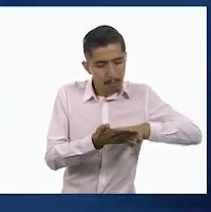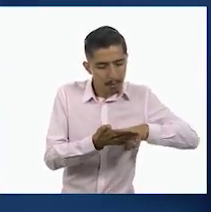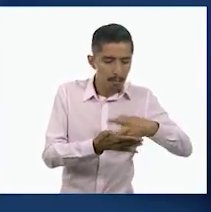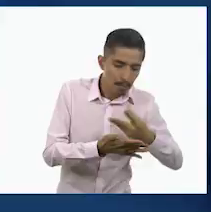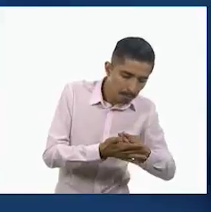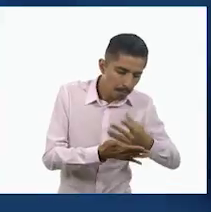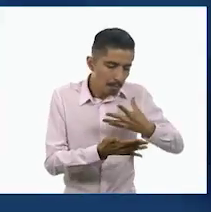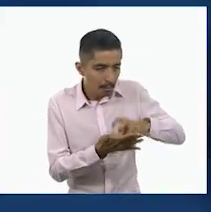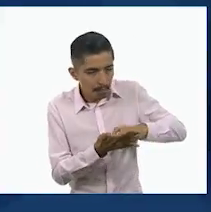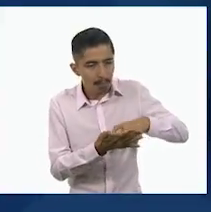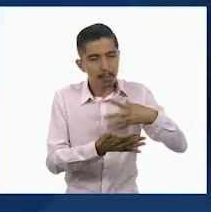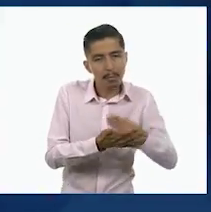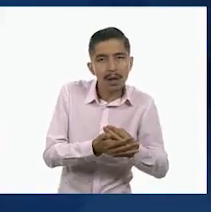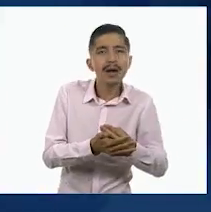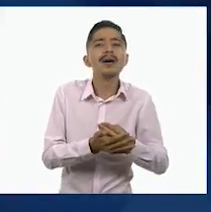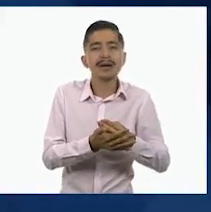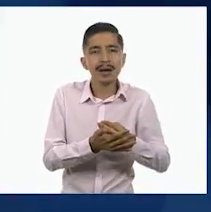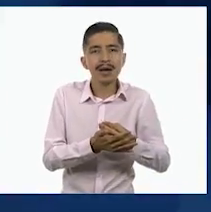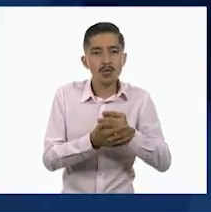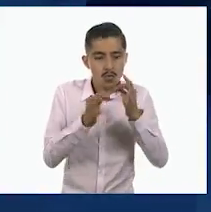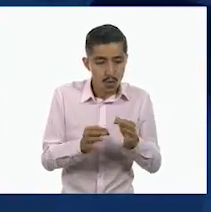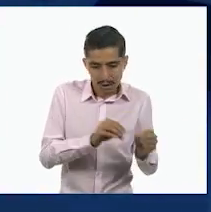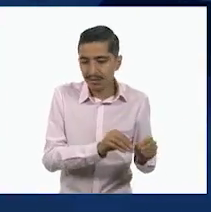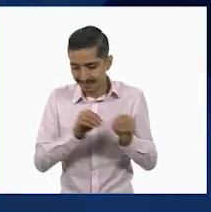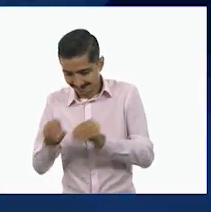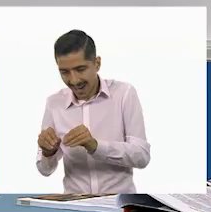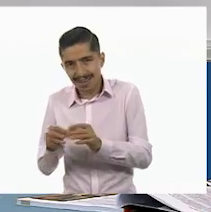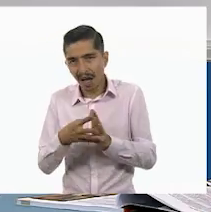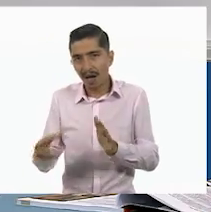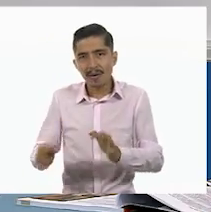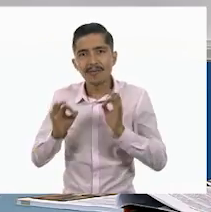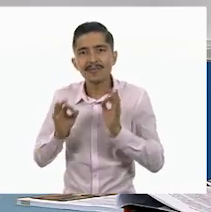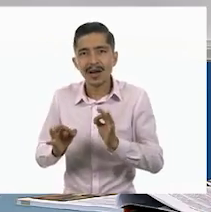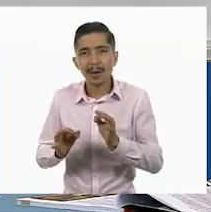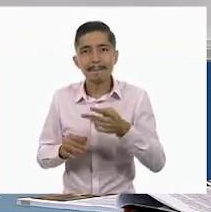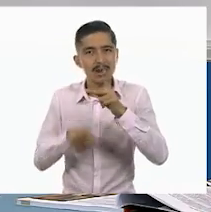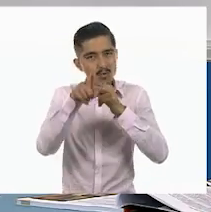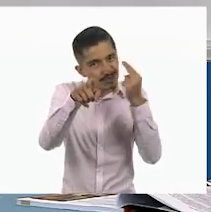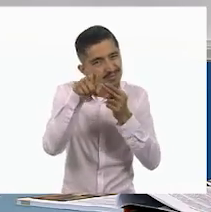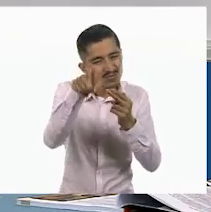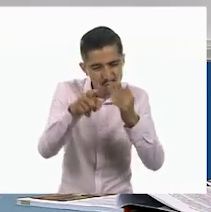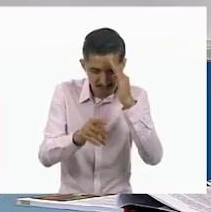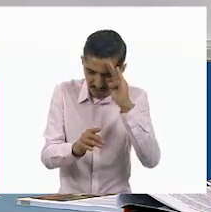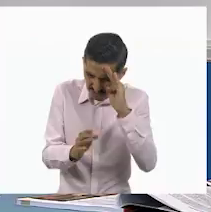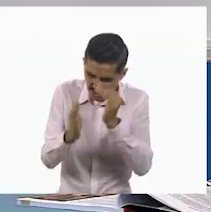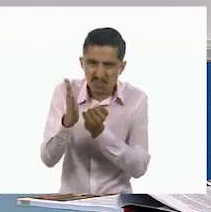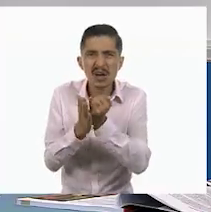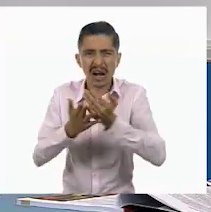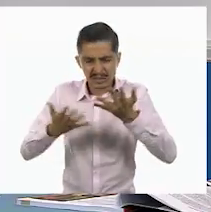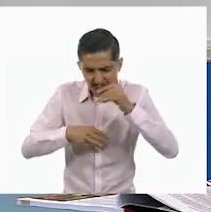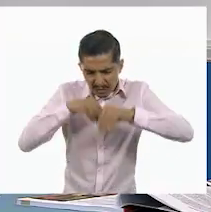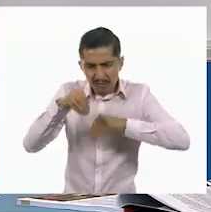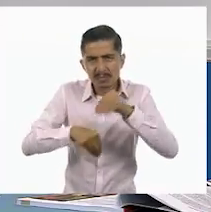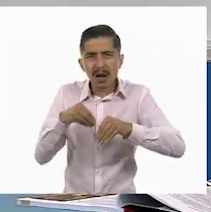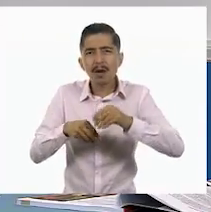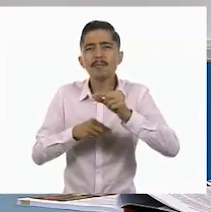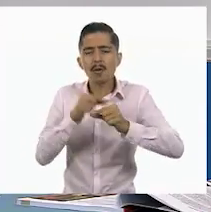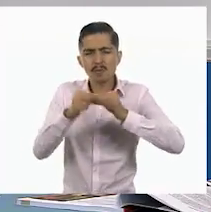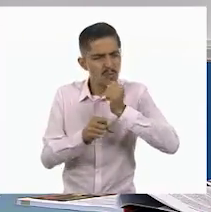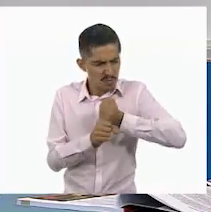tú te decidas a escribir, porque a partir de esto te vas a ir haciendo muy hábil en el manejo de